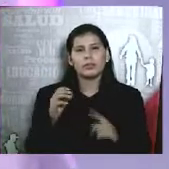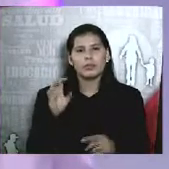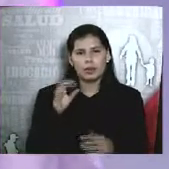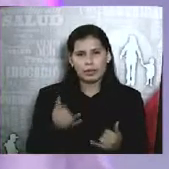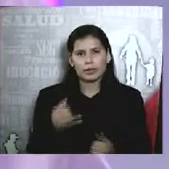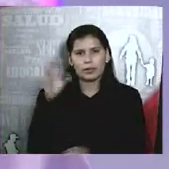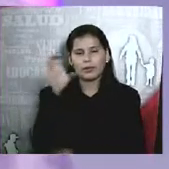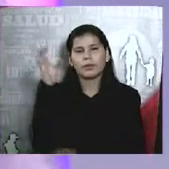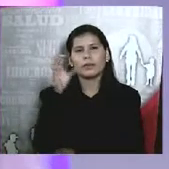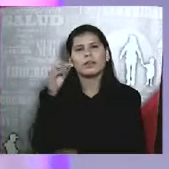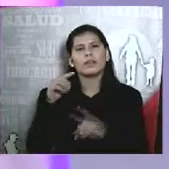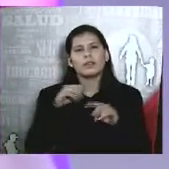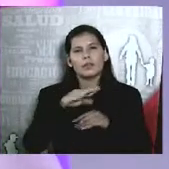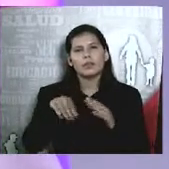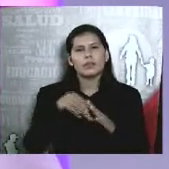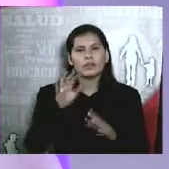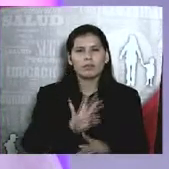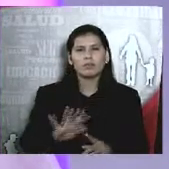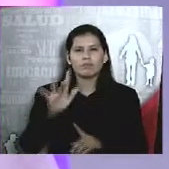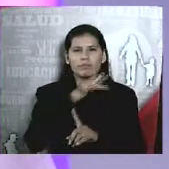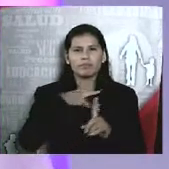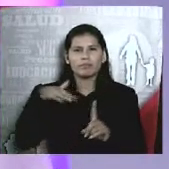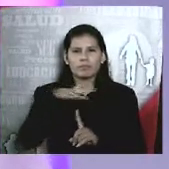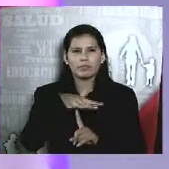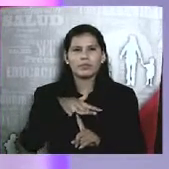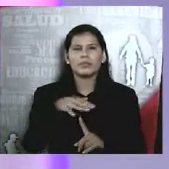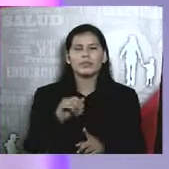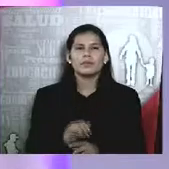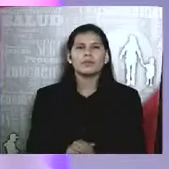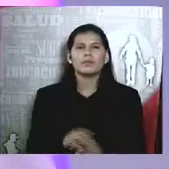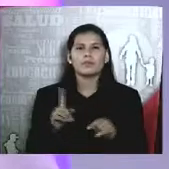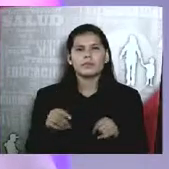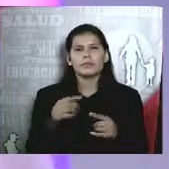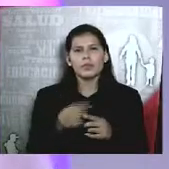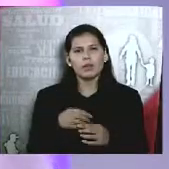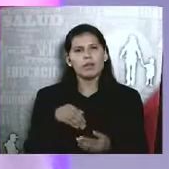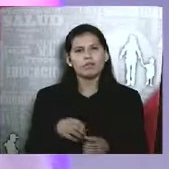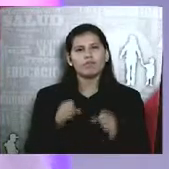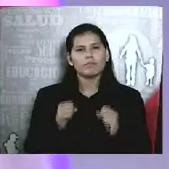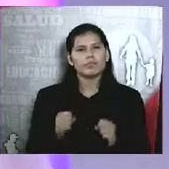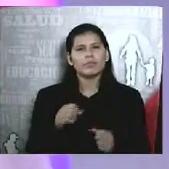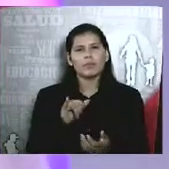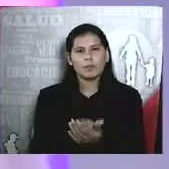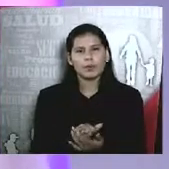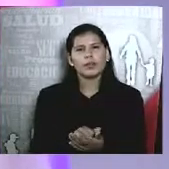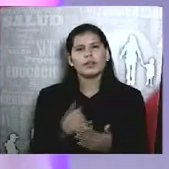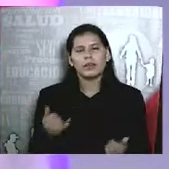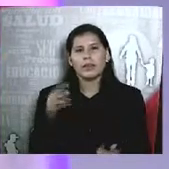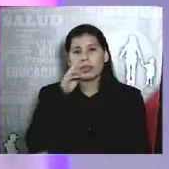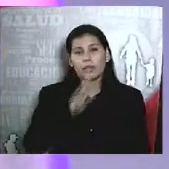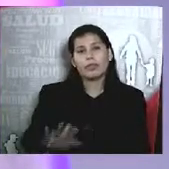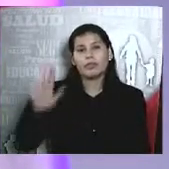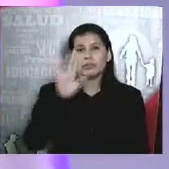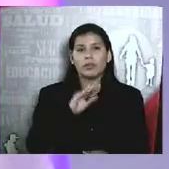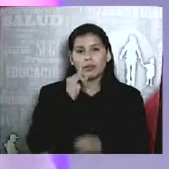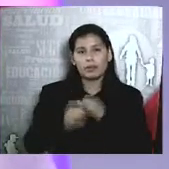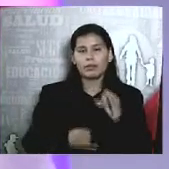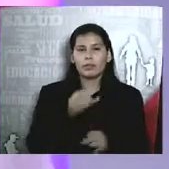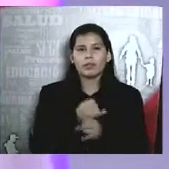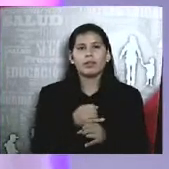retos que demandan los contextos territoriales en donde han emanado y se han fortalecido. Es un referente nacional e internacional y